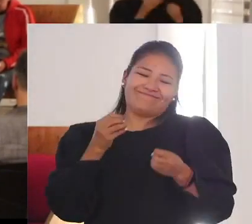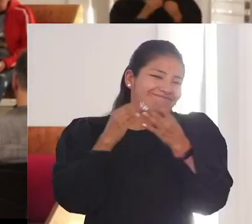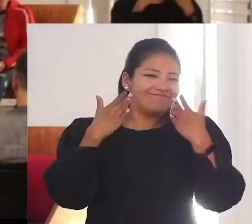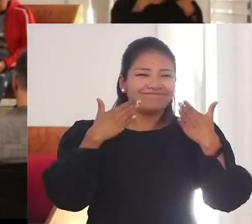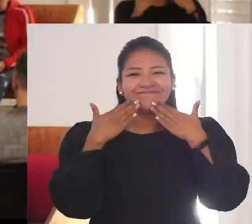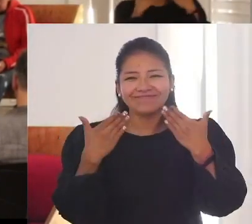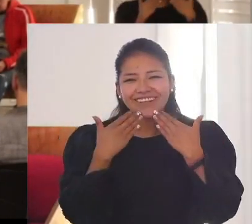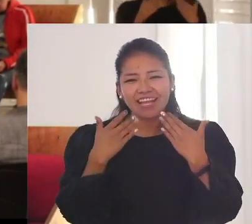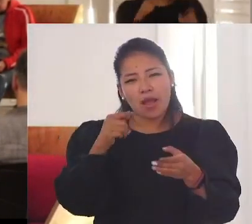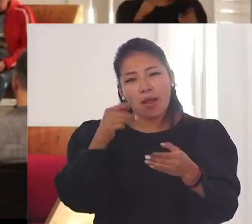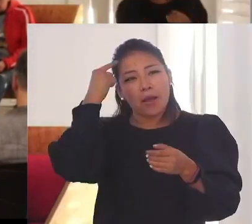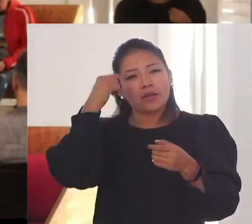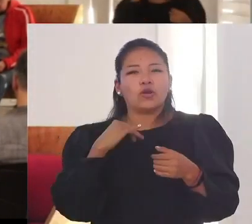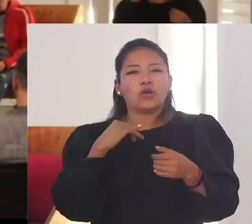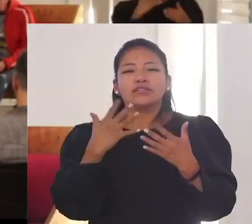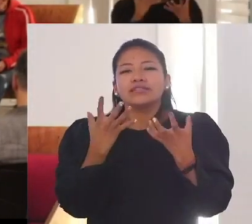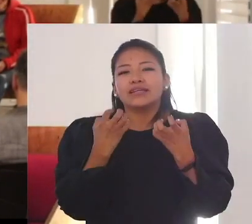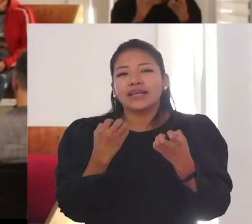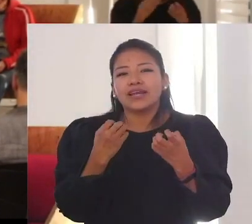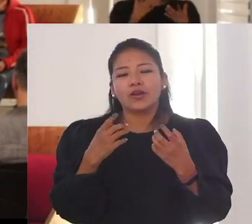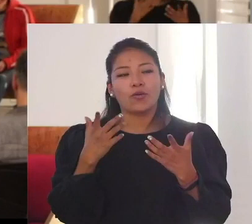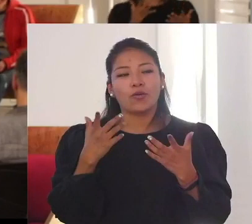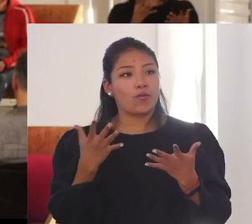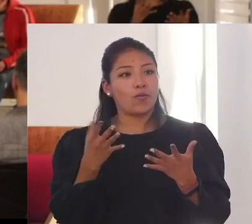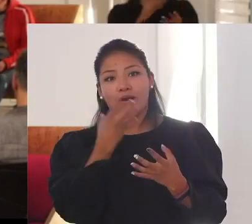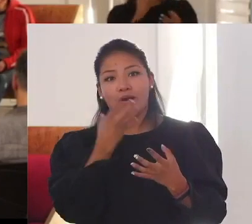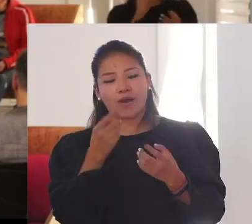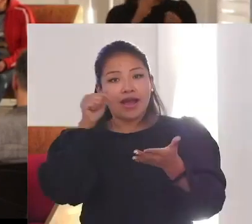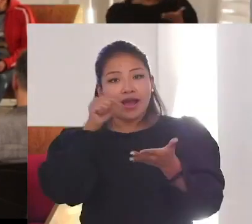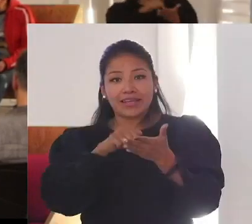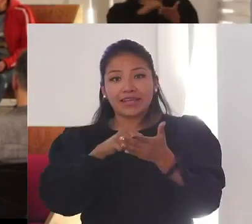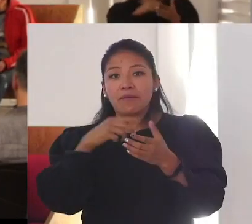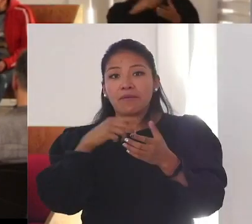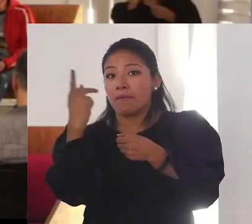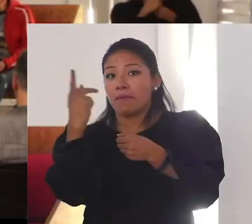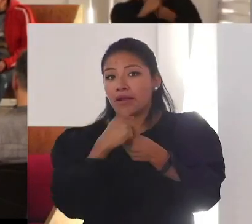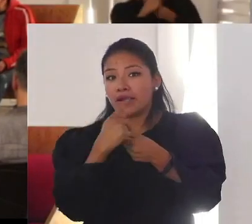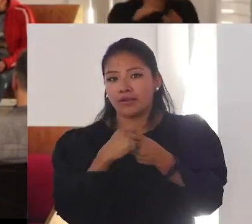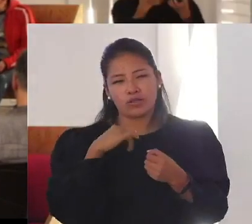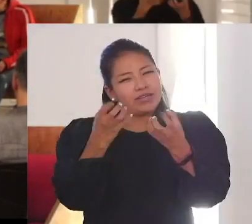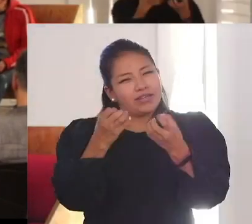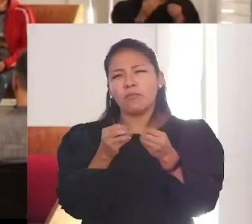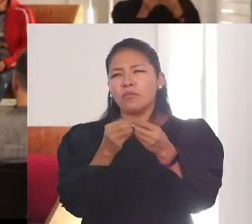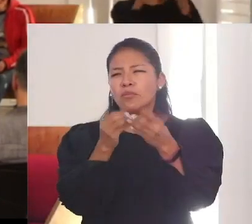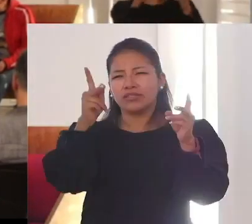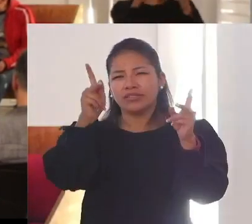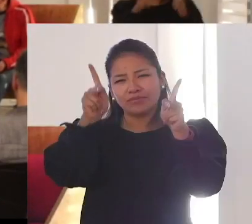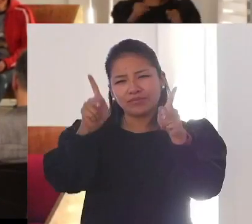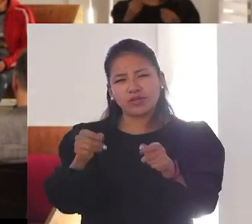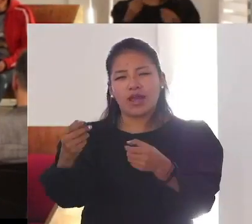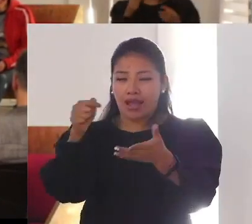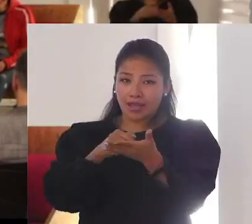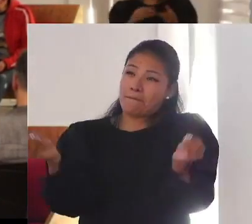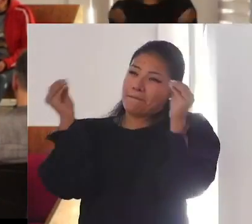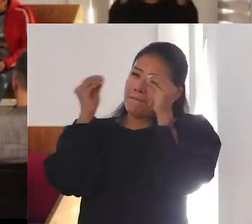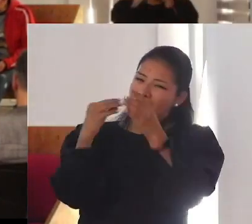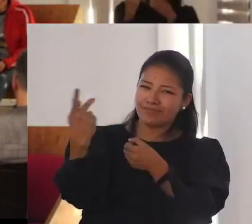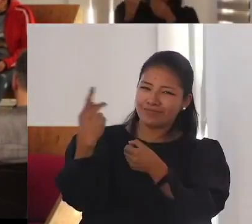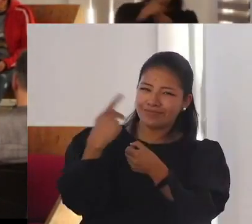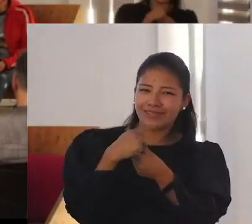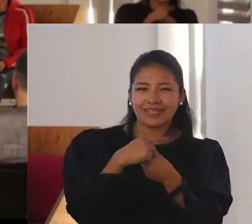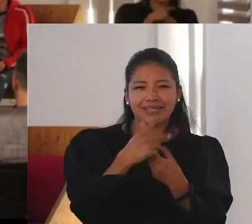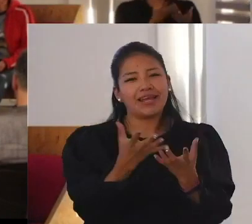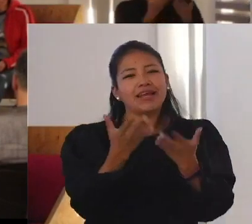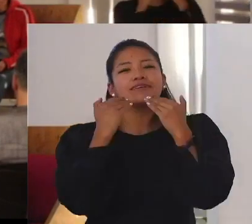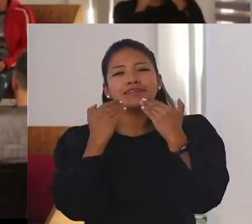estado aquí y hubiese querido que muchas personas más vengan y se diviertan con nosotros Así que Gracias Julia Gracias Pablo Gracias también de Centro